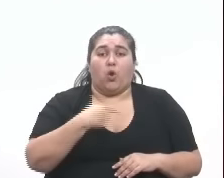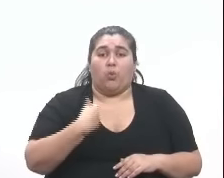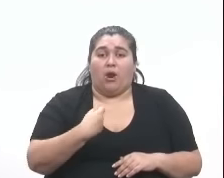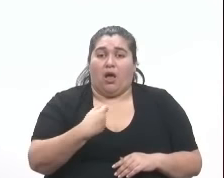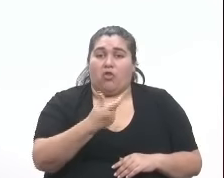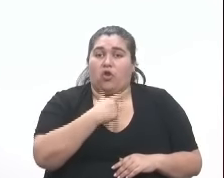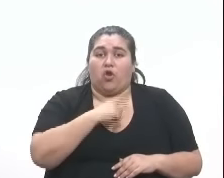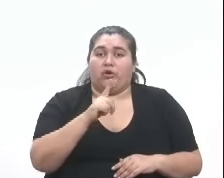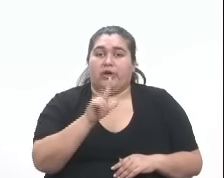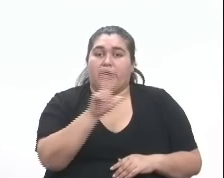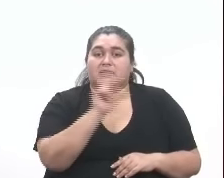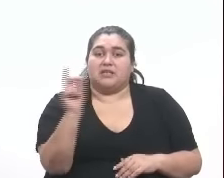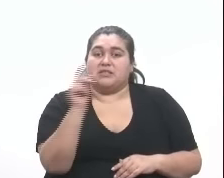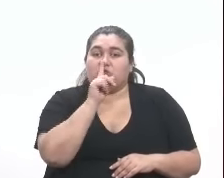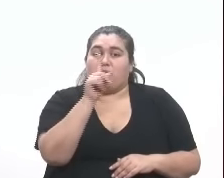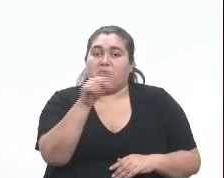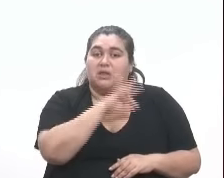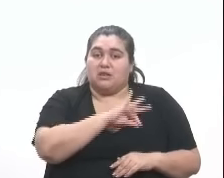pesos.